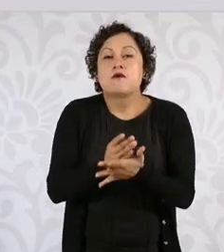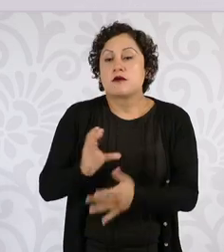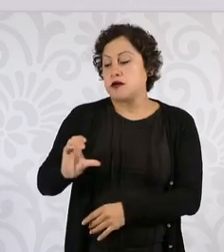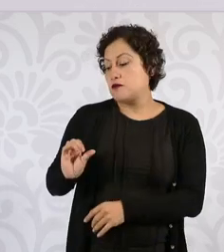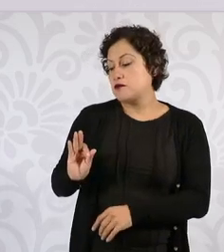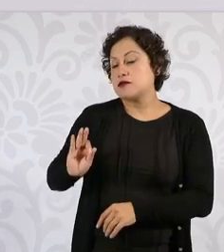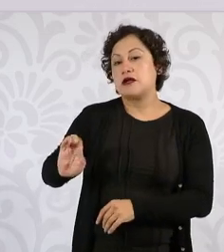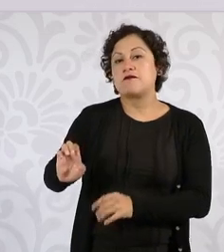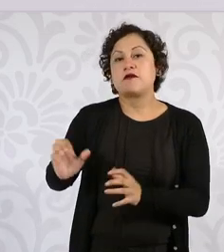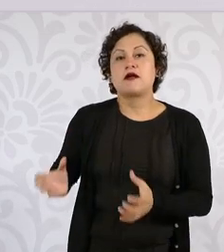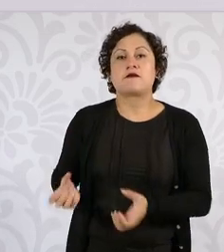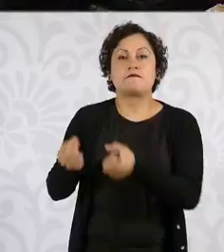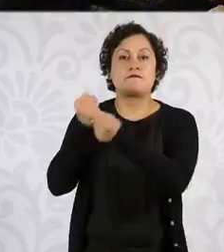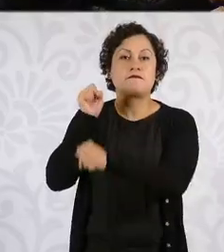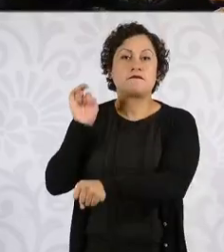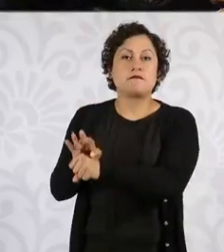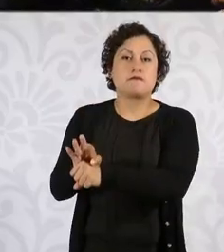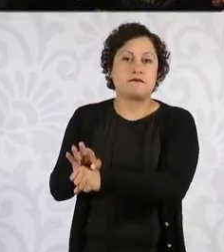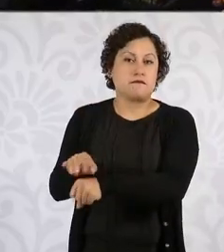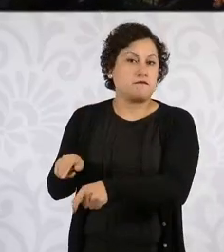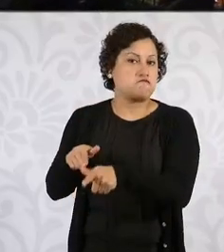Federal de Electricidad.